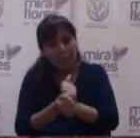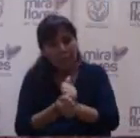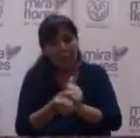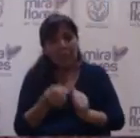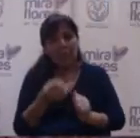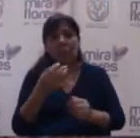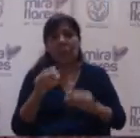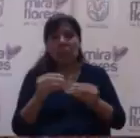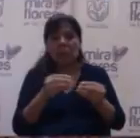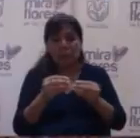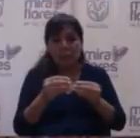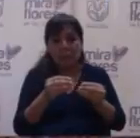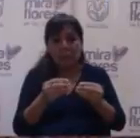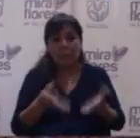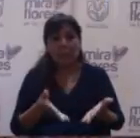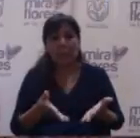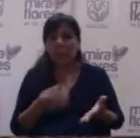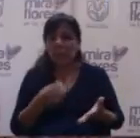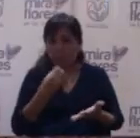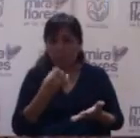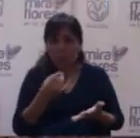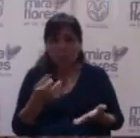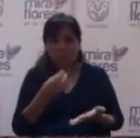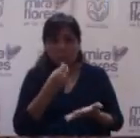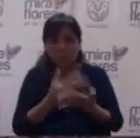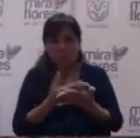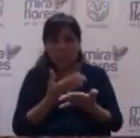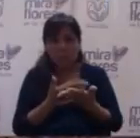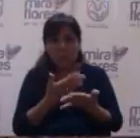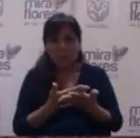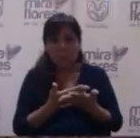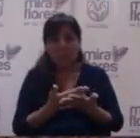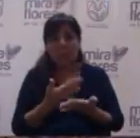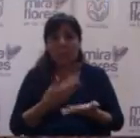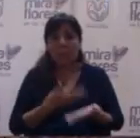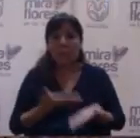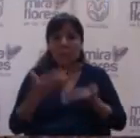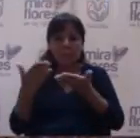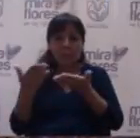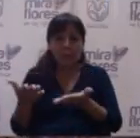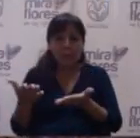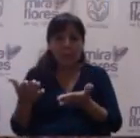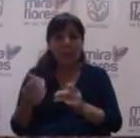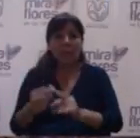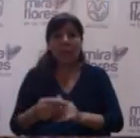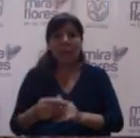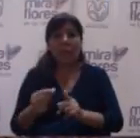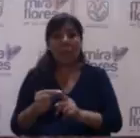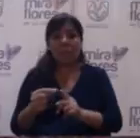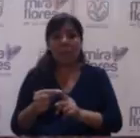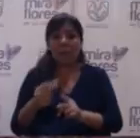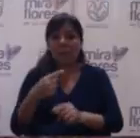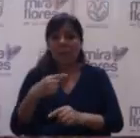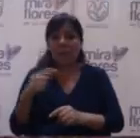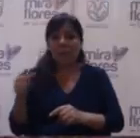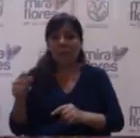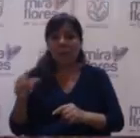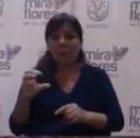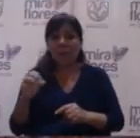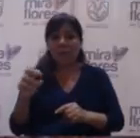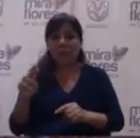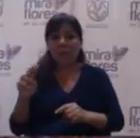éxito rotundo como es el éxito que hemos mostrado. Le vamos a dar el uso de la palabra al coronel Augusto Vea García para